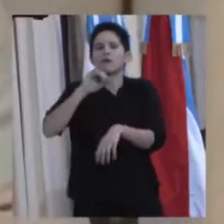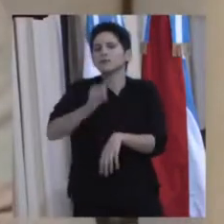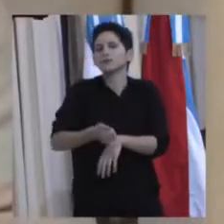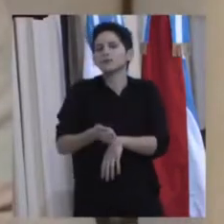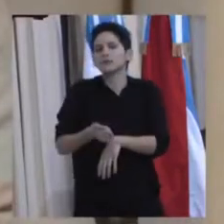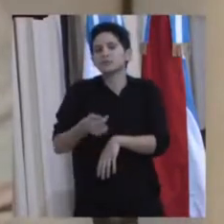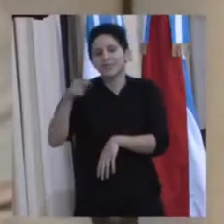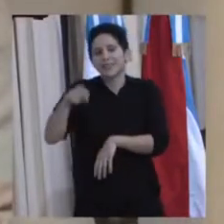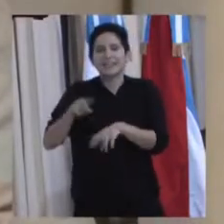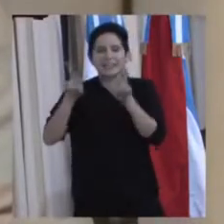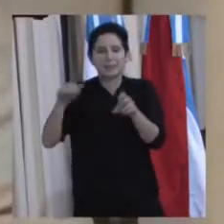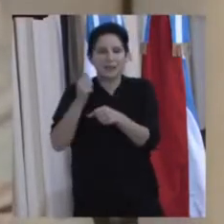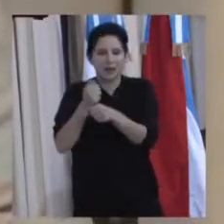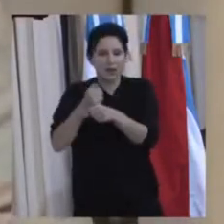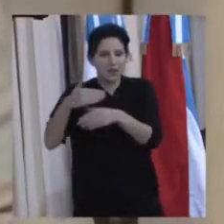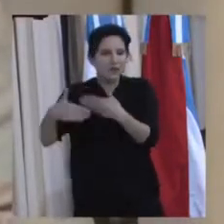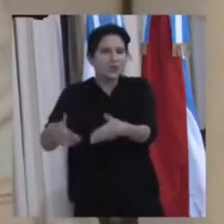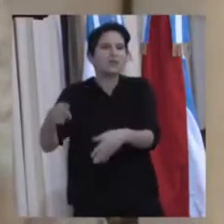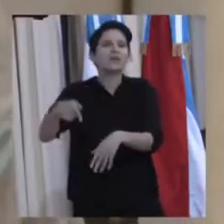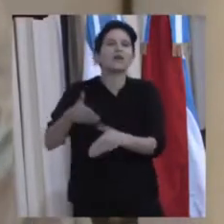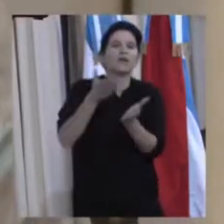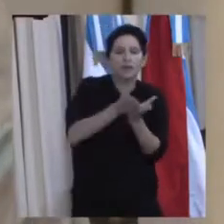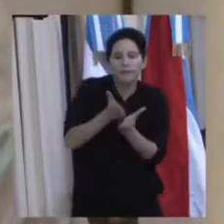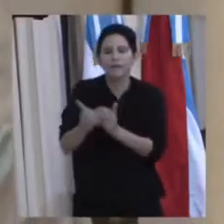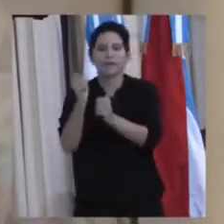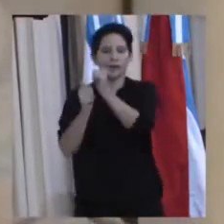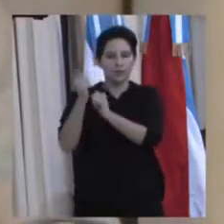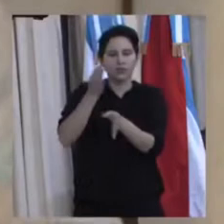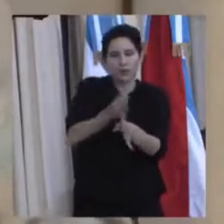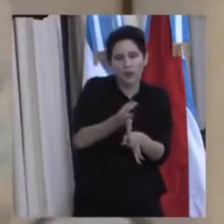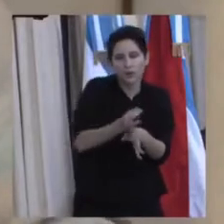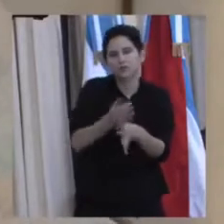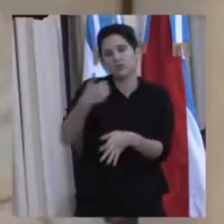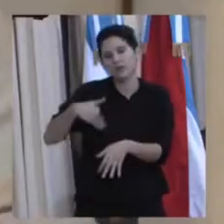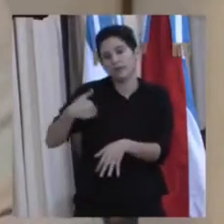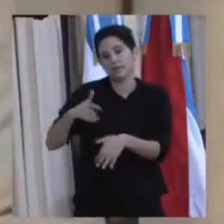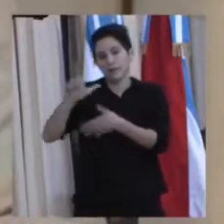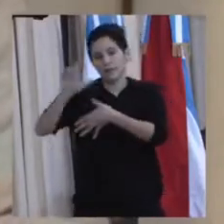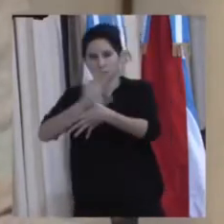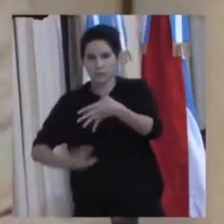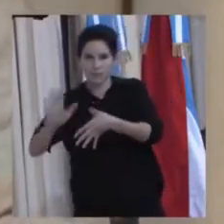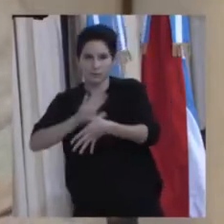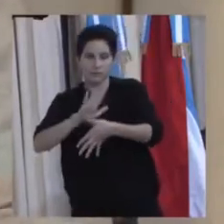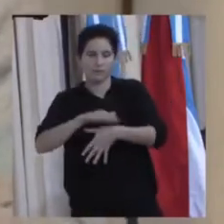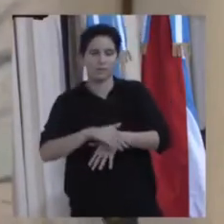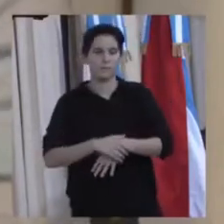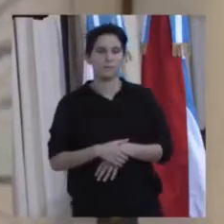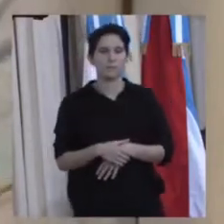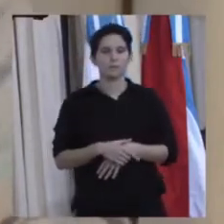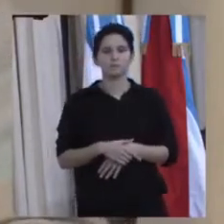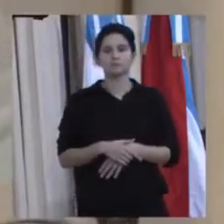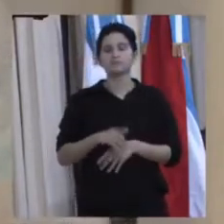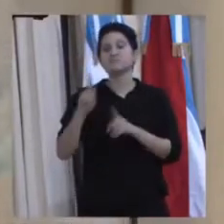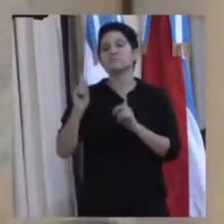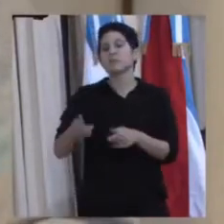tangencialmente este asunto desde las cátedras de Historia de la Educación Argentina y Latinoamericana,